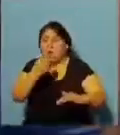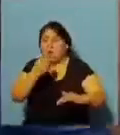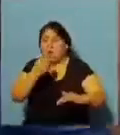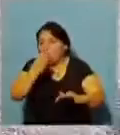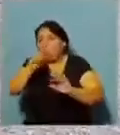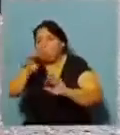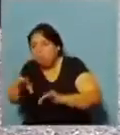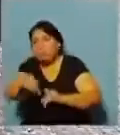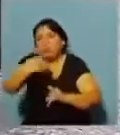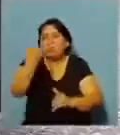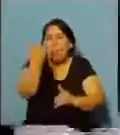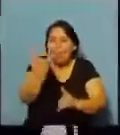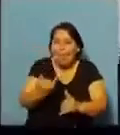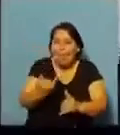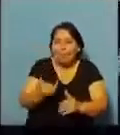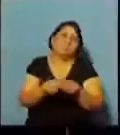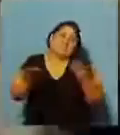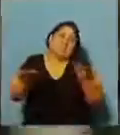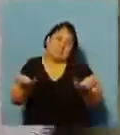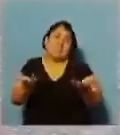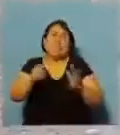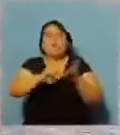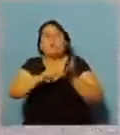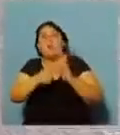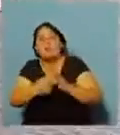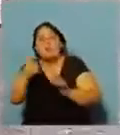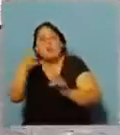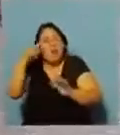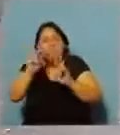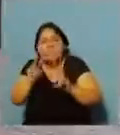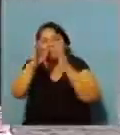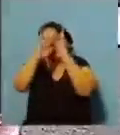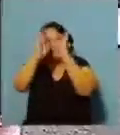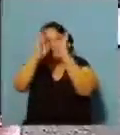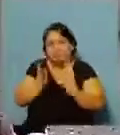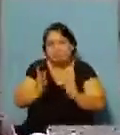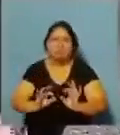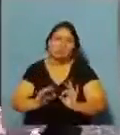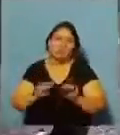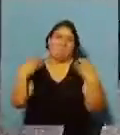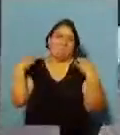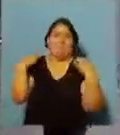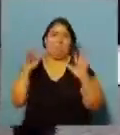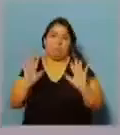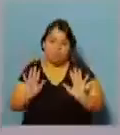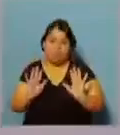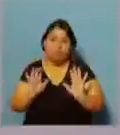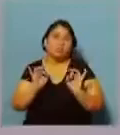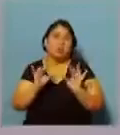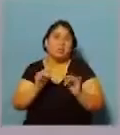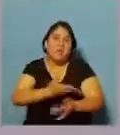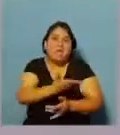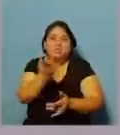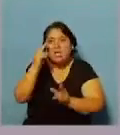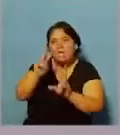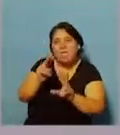y demás cuestiones, porque todos se quieren adecuar al modelo que por ahí plantean que plantean la sociedad de consumo,